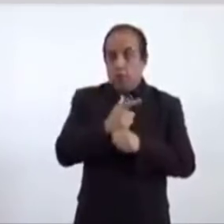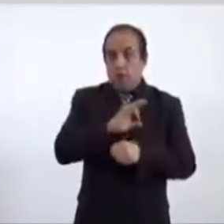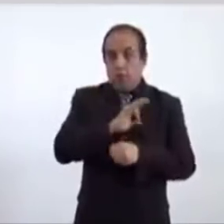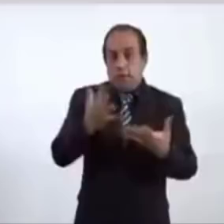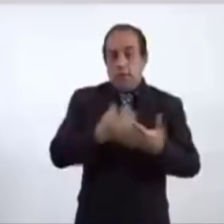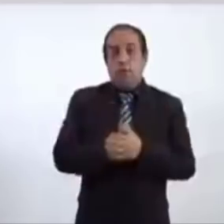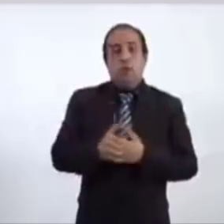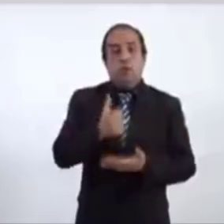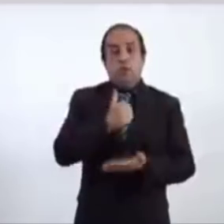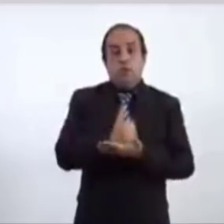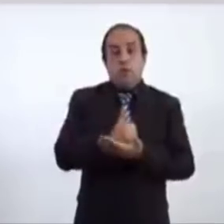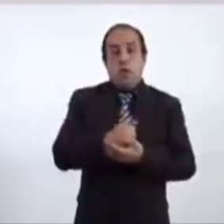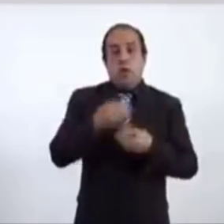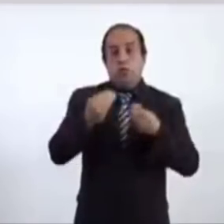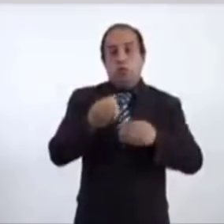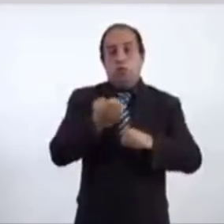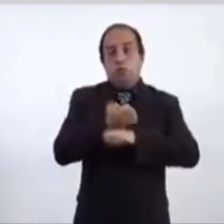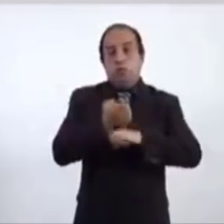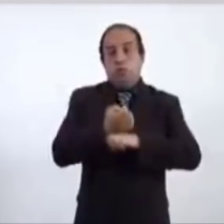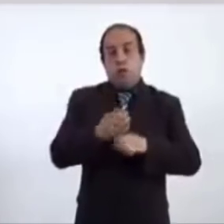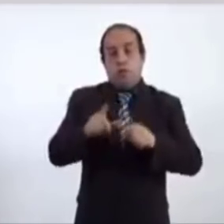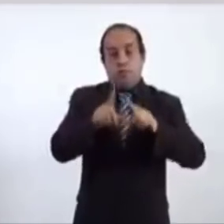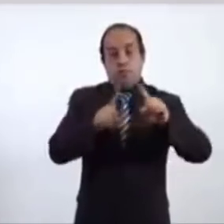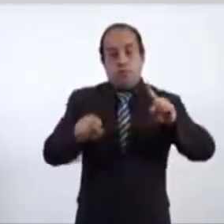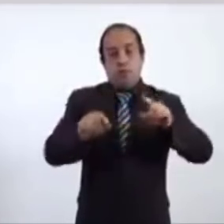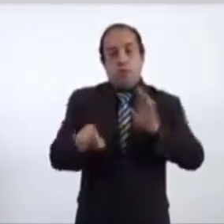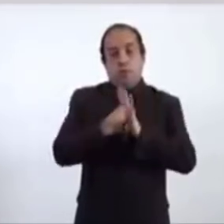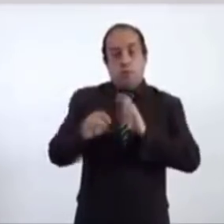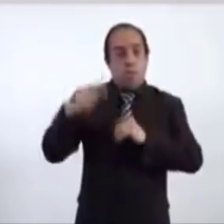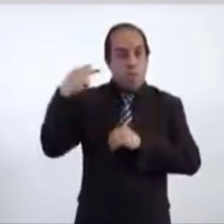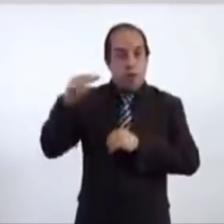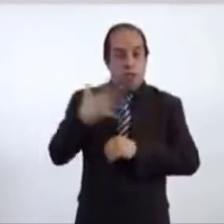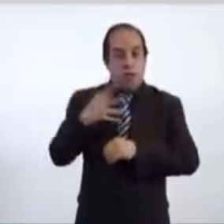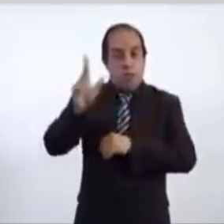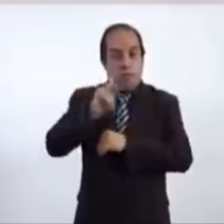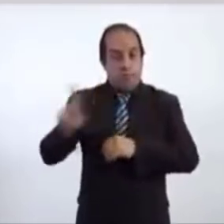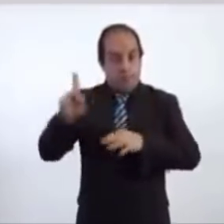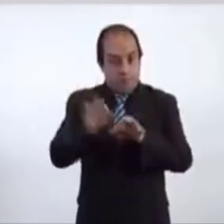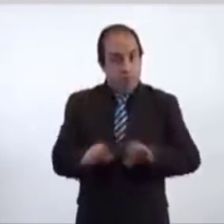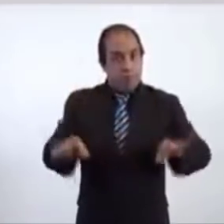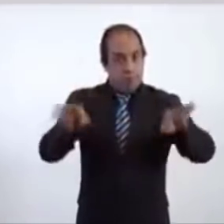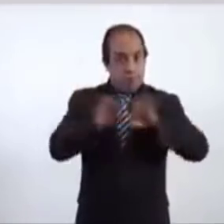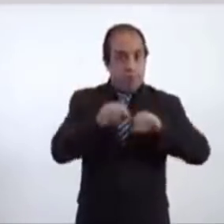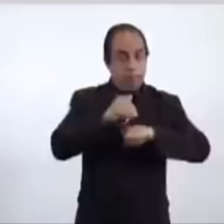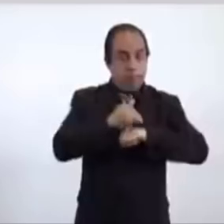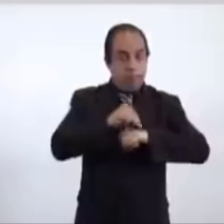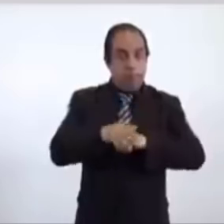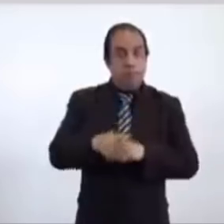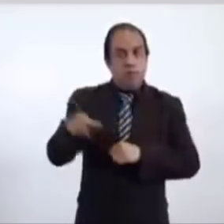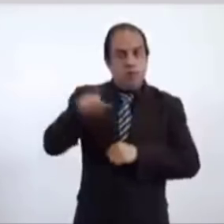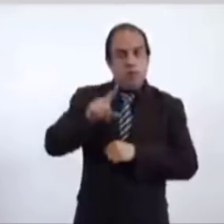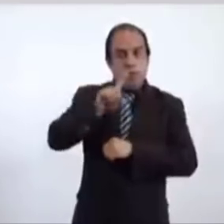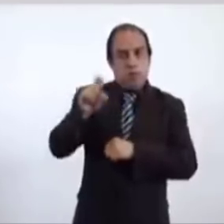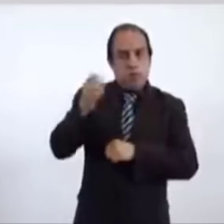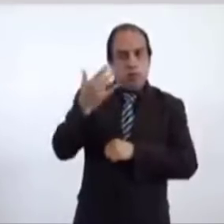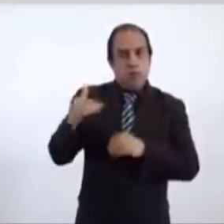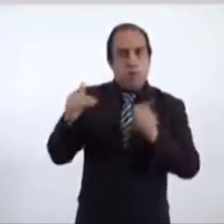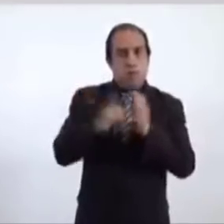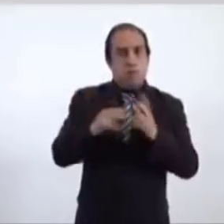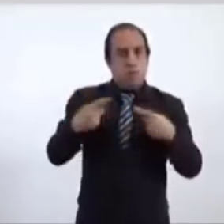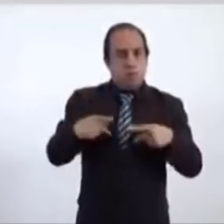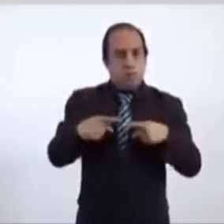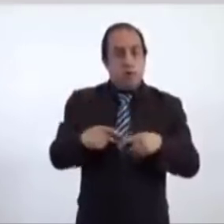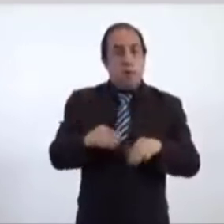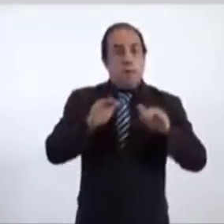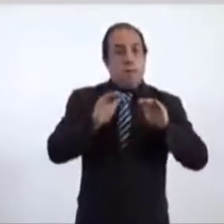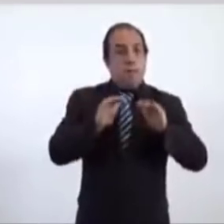de la República pues hablamos, por ejemplo, Veracruz, que tiene una población importante, pues son creo que 150,000 personas las